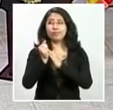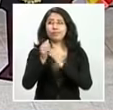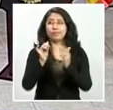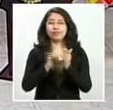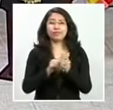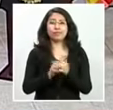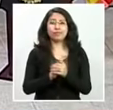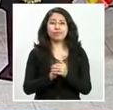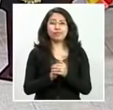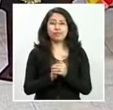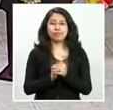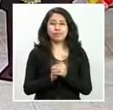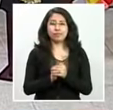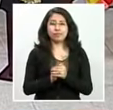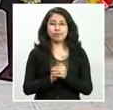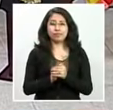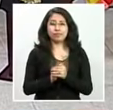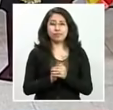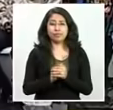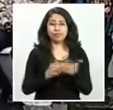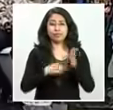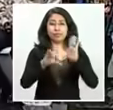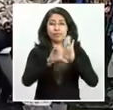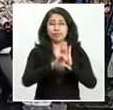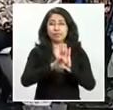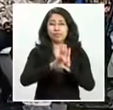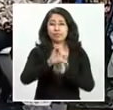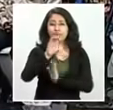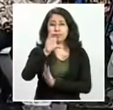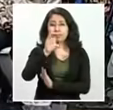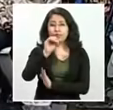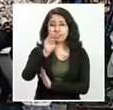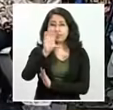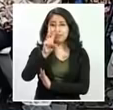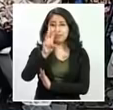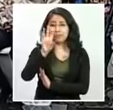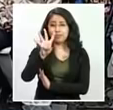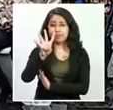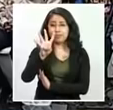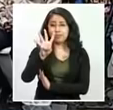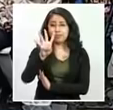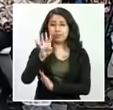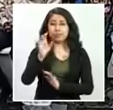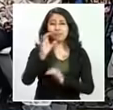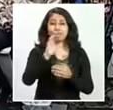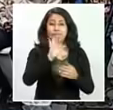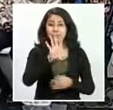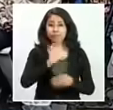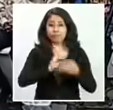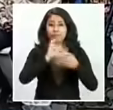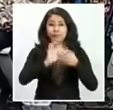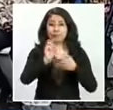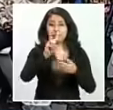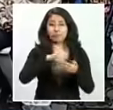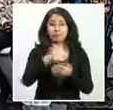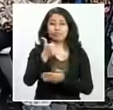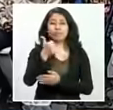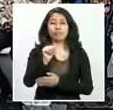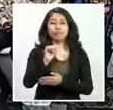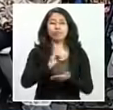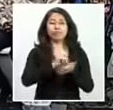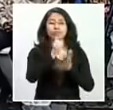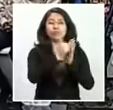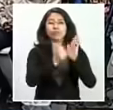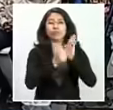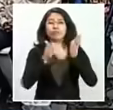que determine la ley. Que la ley número 064 de 5 de diciembre de 2010 de la